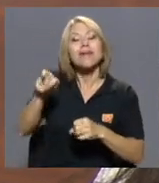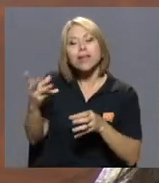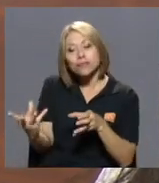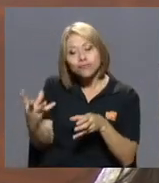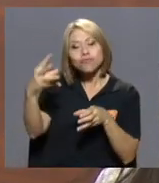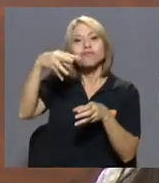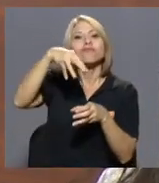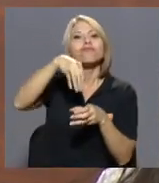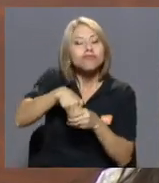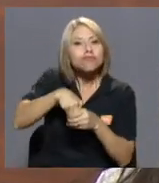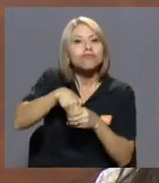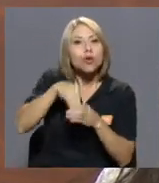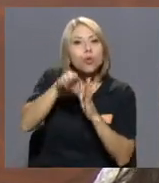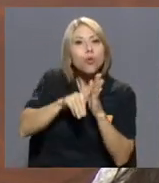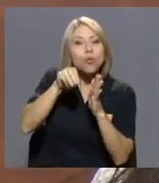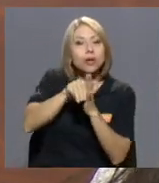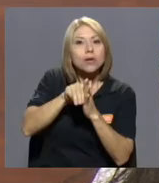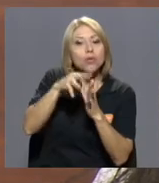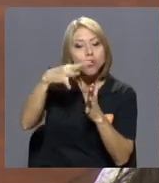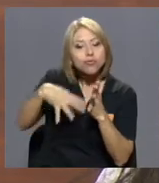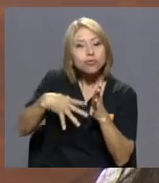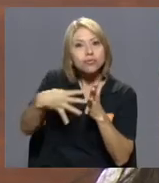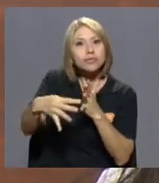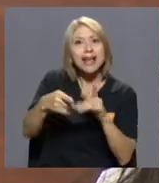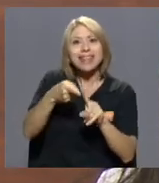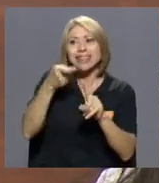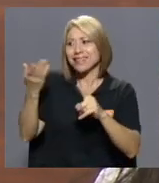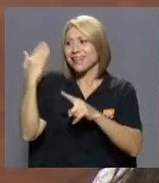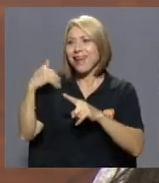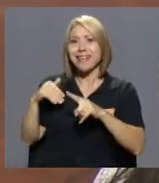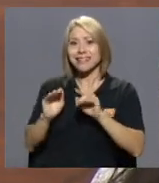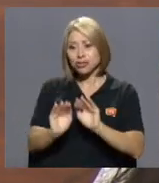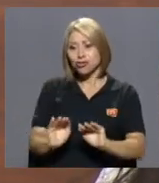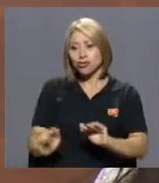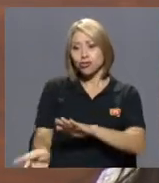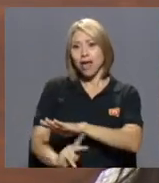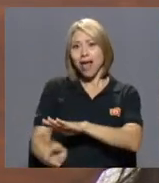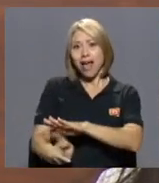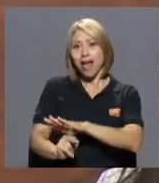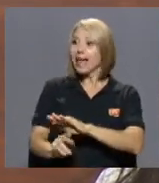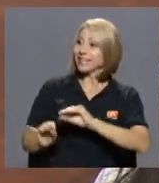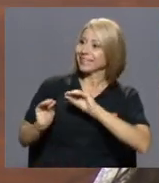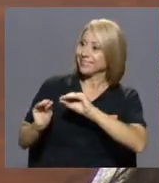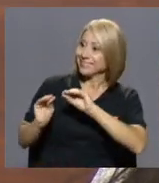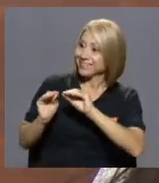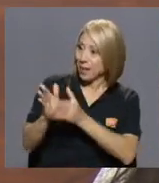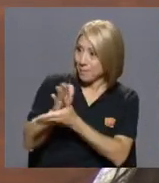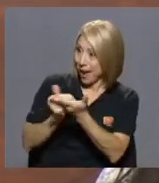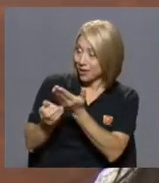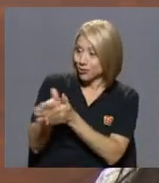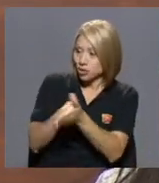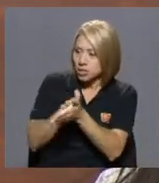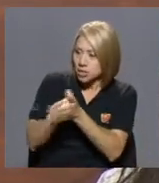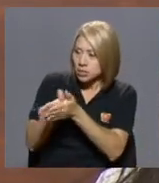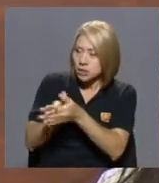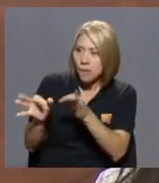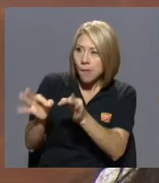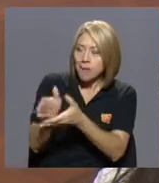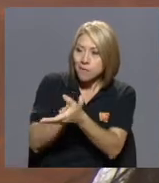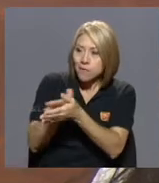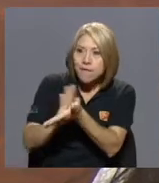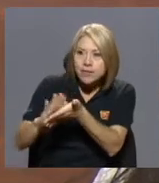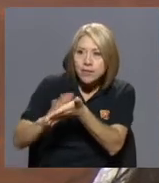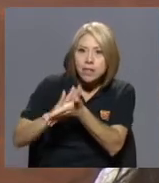que estamos en preescolar. No es posible que les enseñemos a lavarse las manos y no les enseñemos qué significa cuidar la salud mental y que